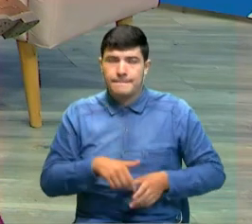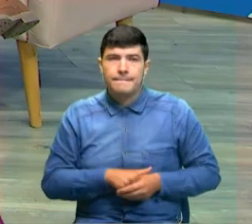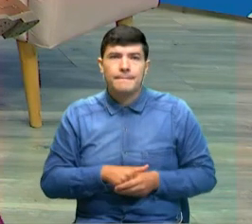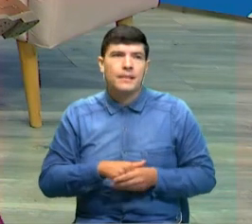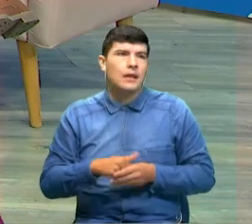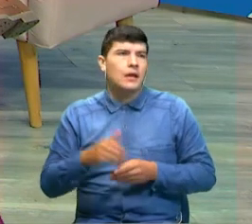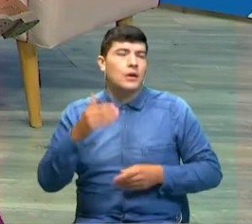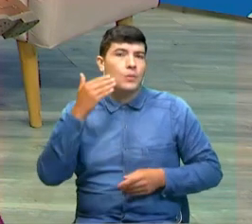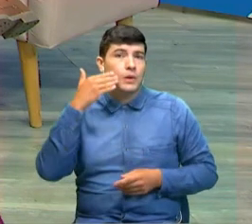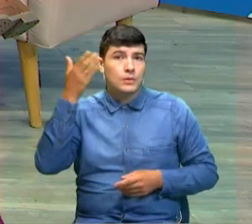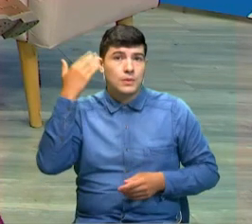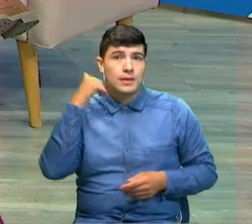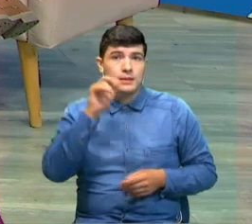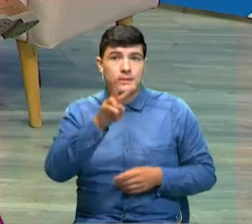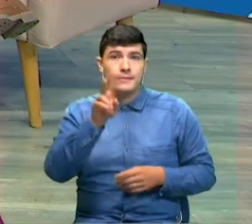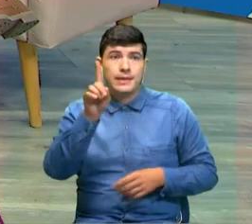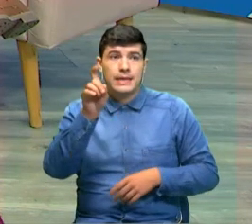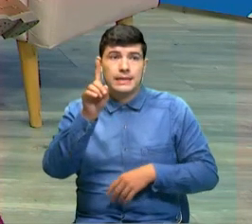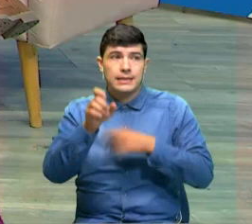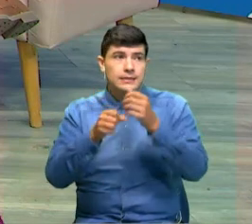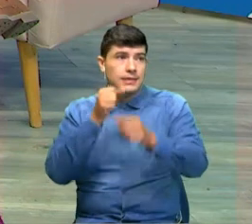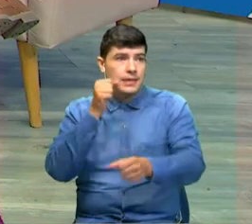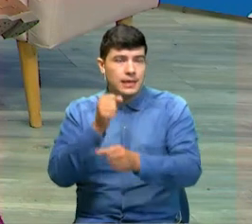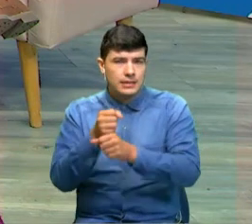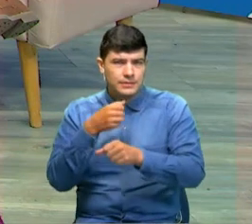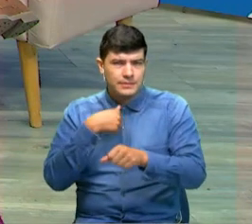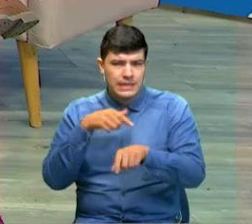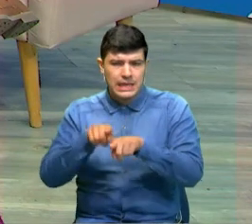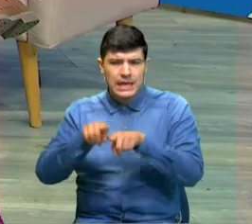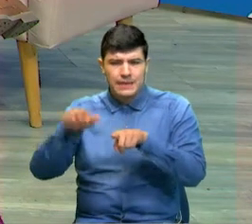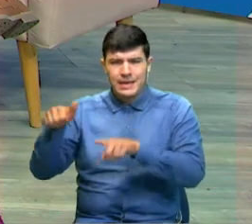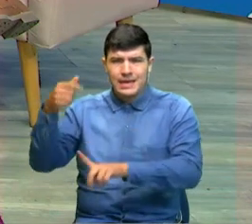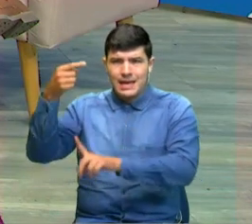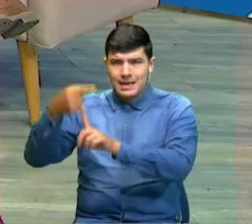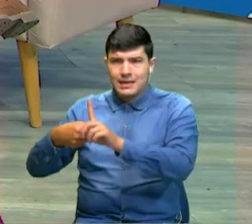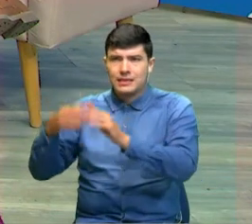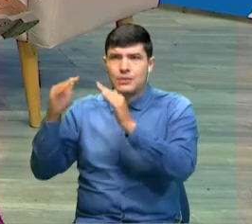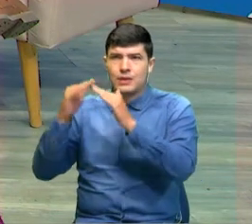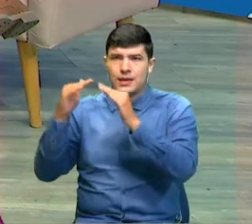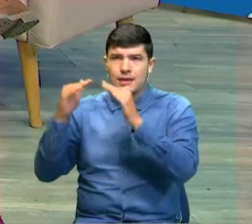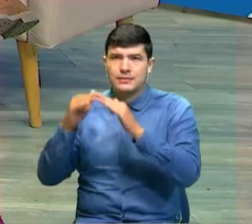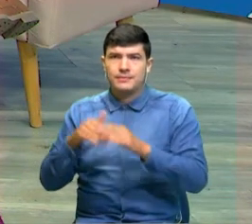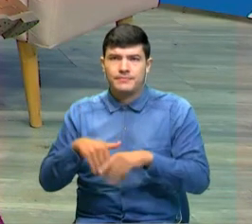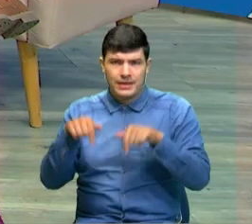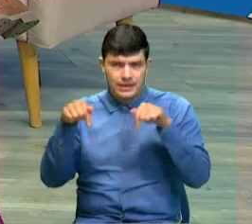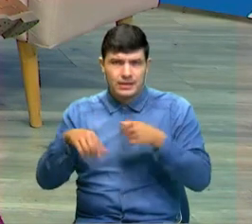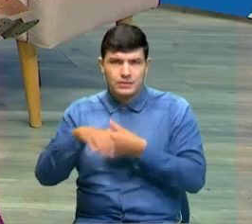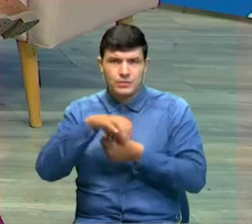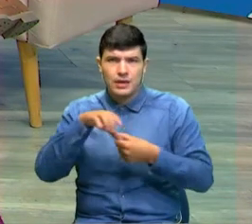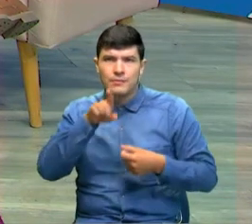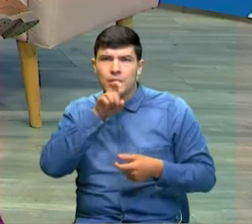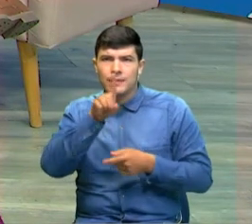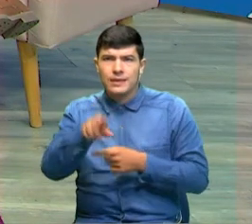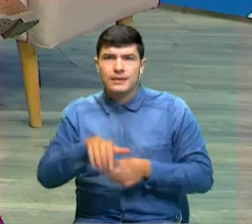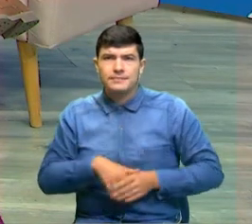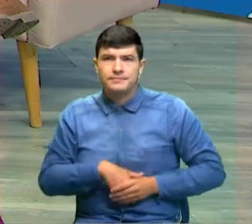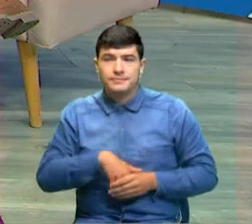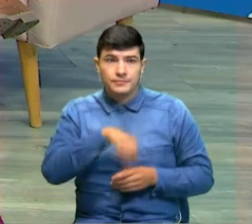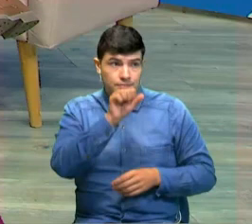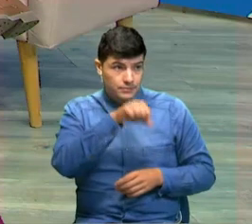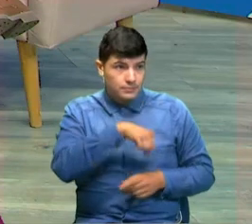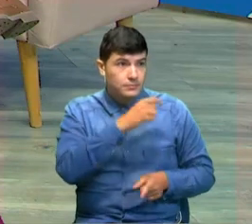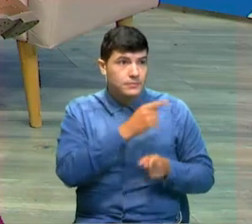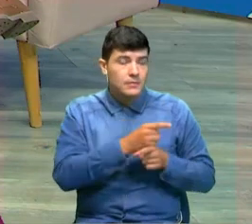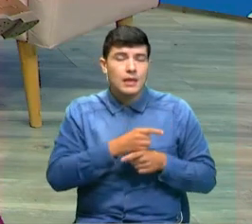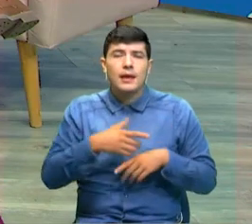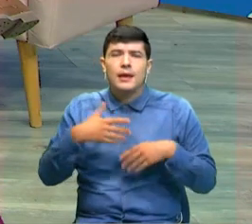hace 26 años, pues una hermana arrendó un inmueble aquí en Bucaramanga. Sí. Entonces